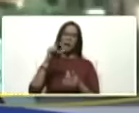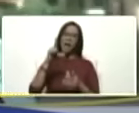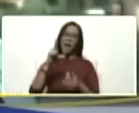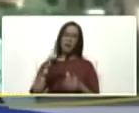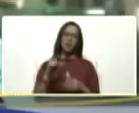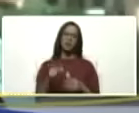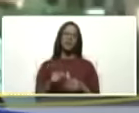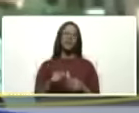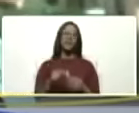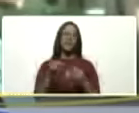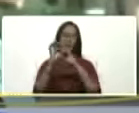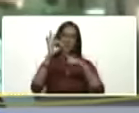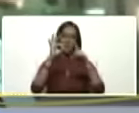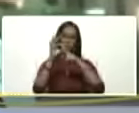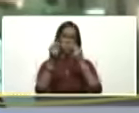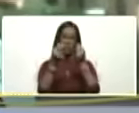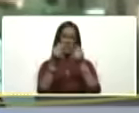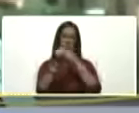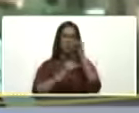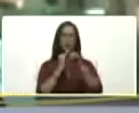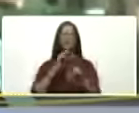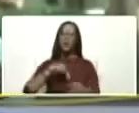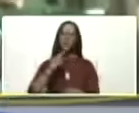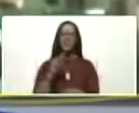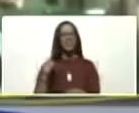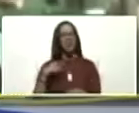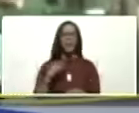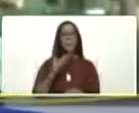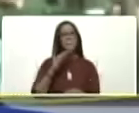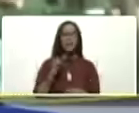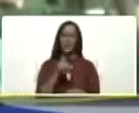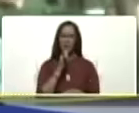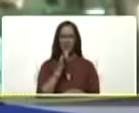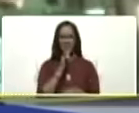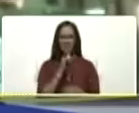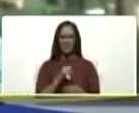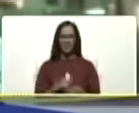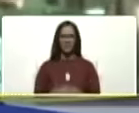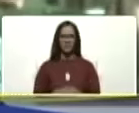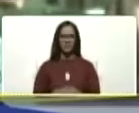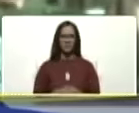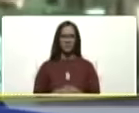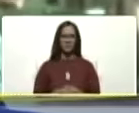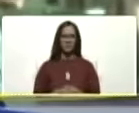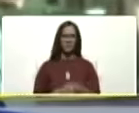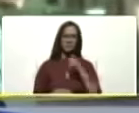y al Fondo Monetario Internacional le puedo decir que tenemos mejores noticias.